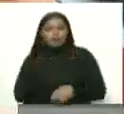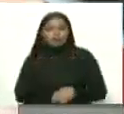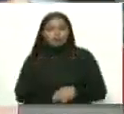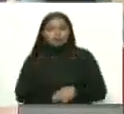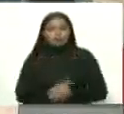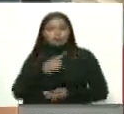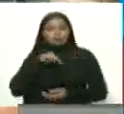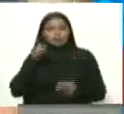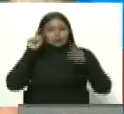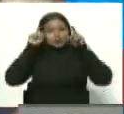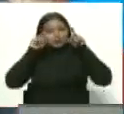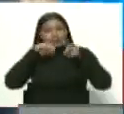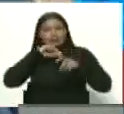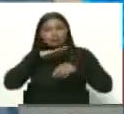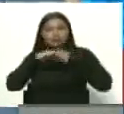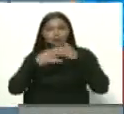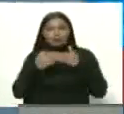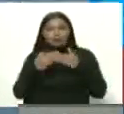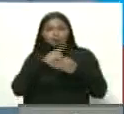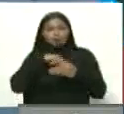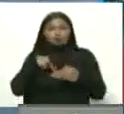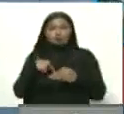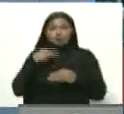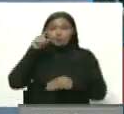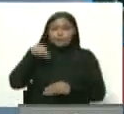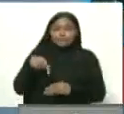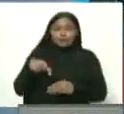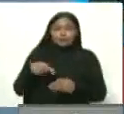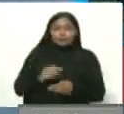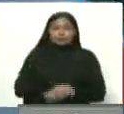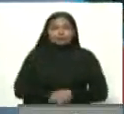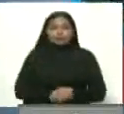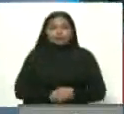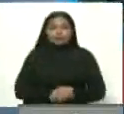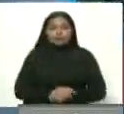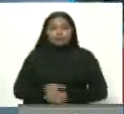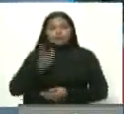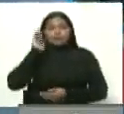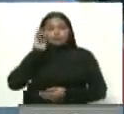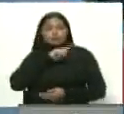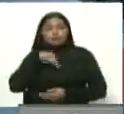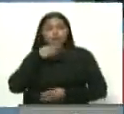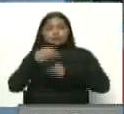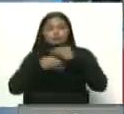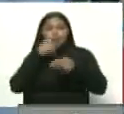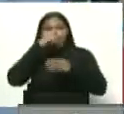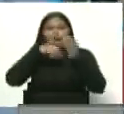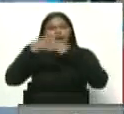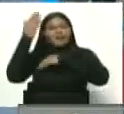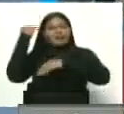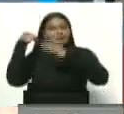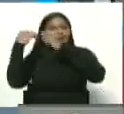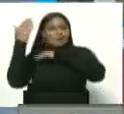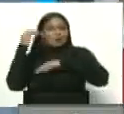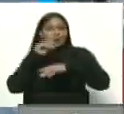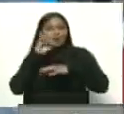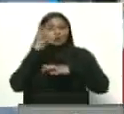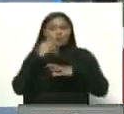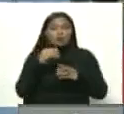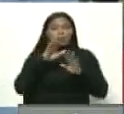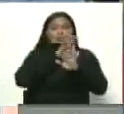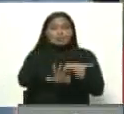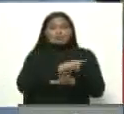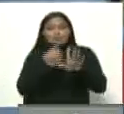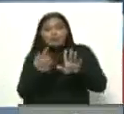de la enseñanza de la historia. Nosotros este congreso lo hacemos desde hace muchos años, el número 16